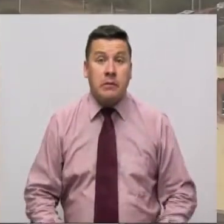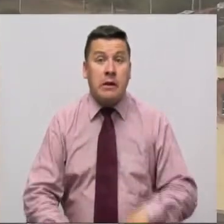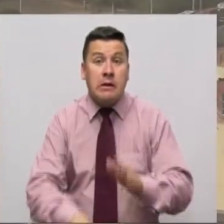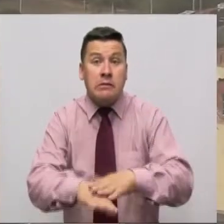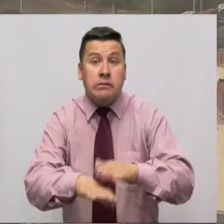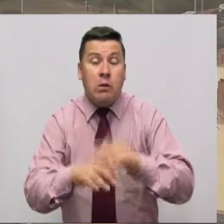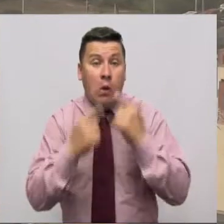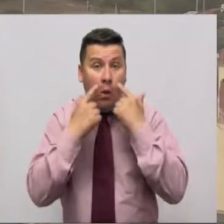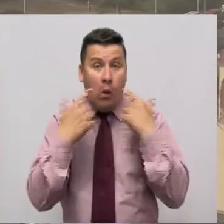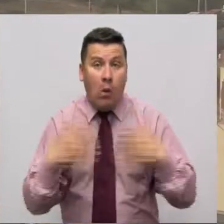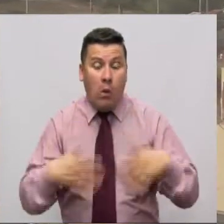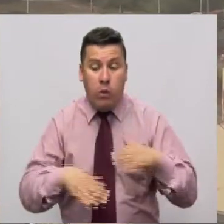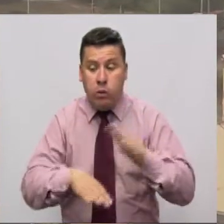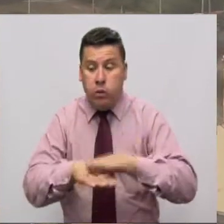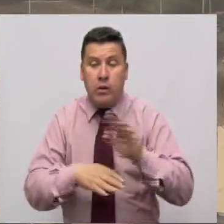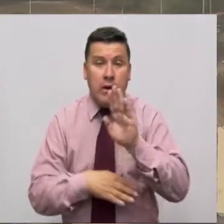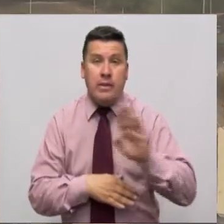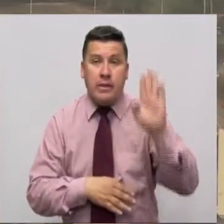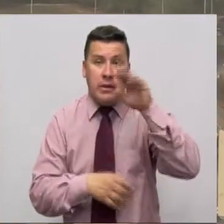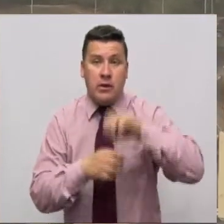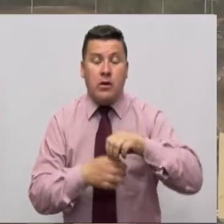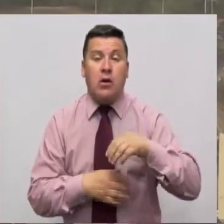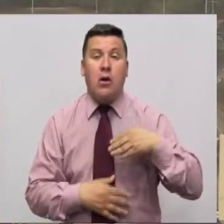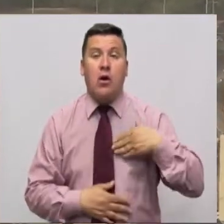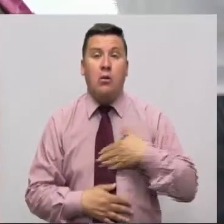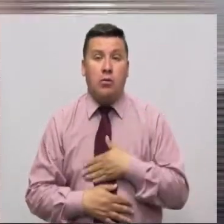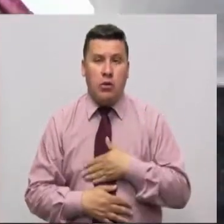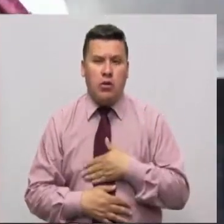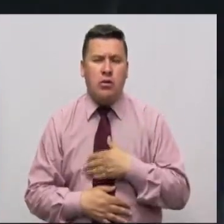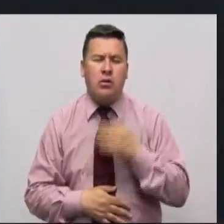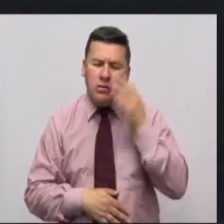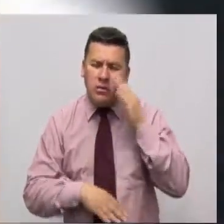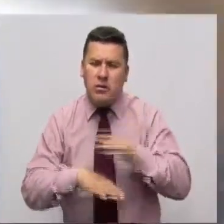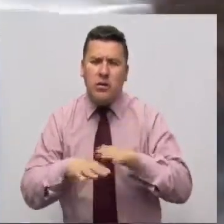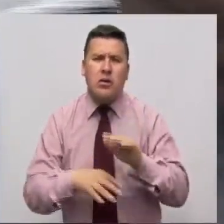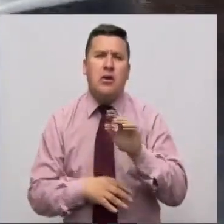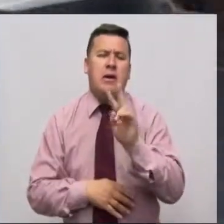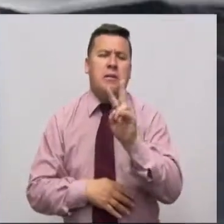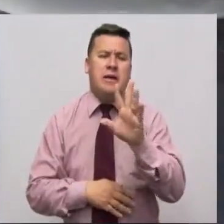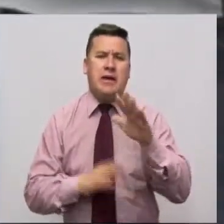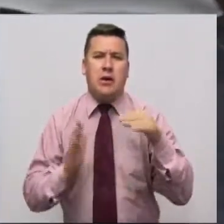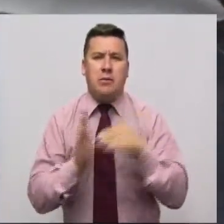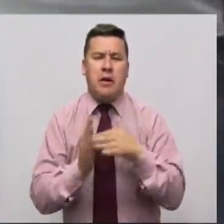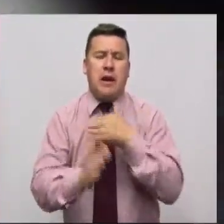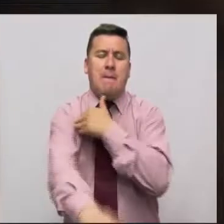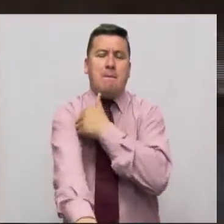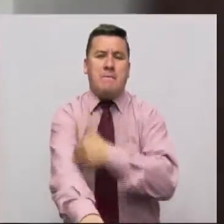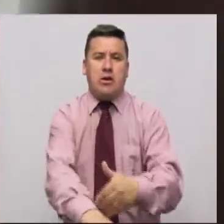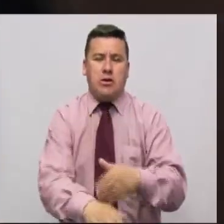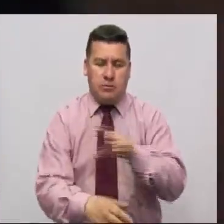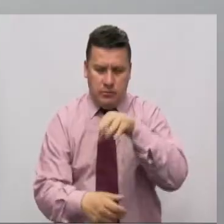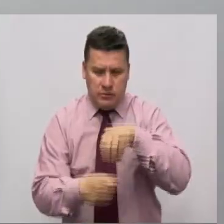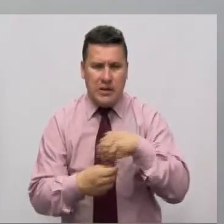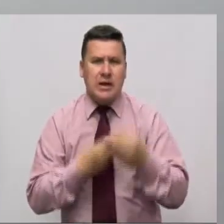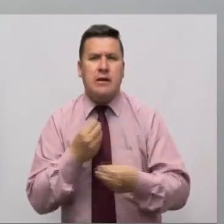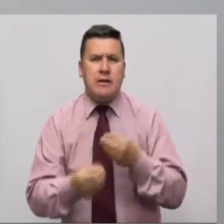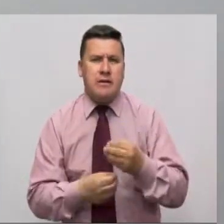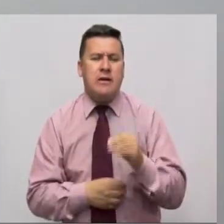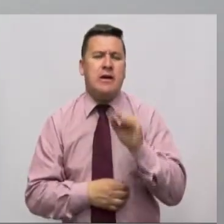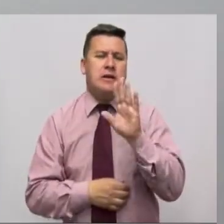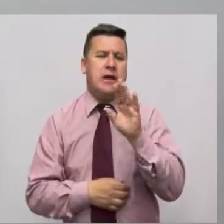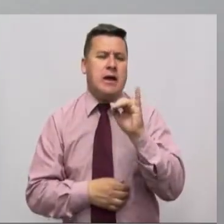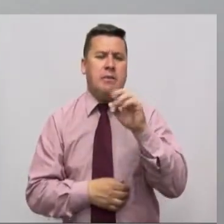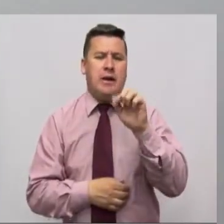Las alarmas también se prendieron en el departamento de Bolívar por recobros de más de 25 mil millones de pesos que